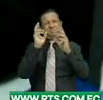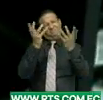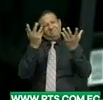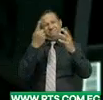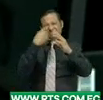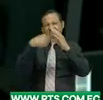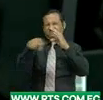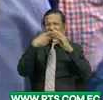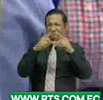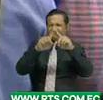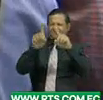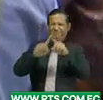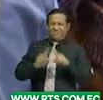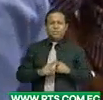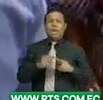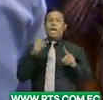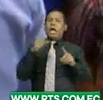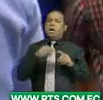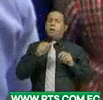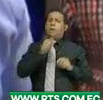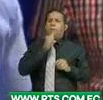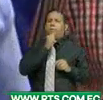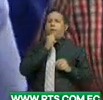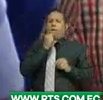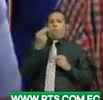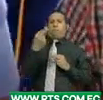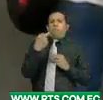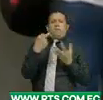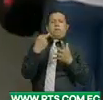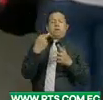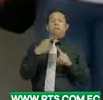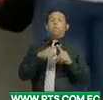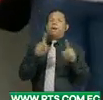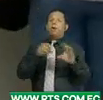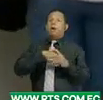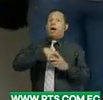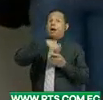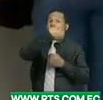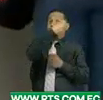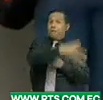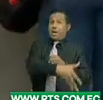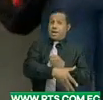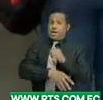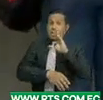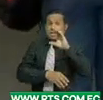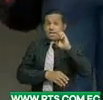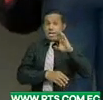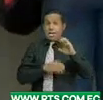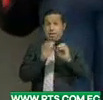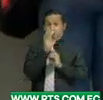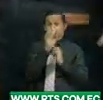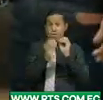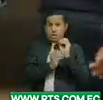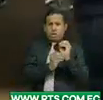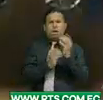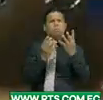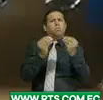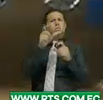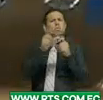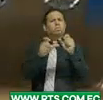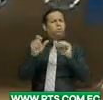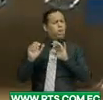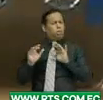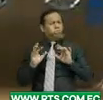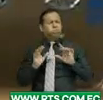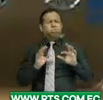con el interesado, el escenario es distinto en los exteriores de la CTE, en donde los usuarios se encuentran a diario con este tipo